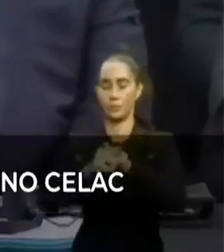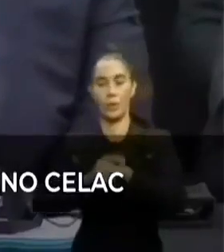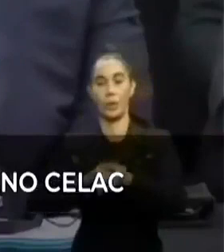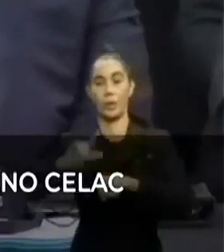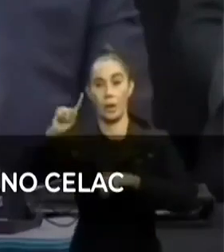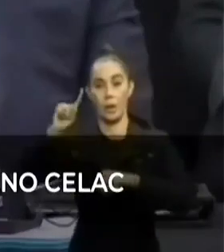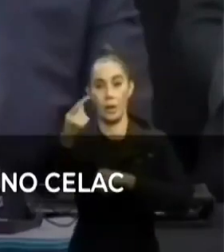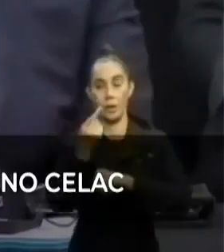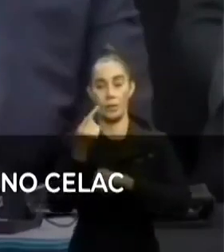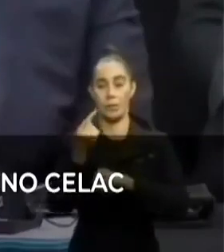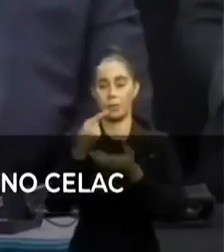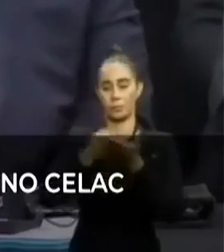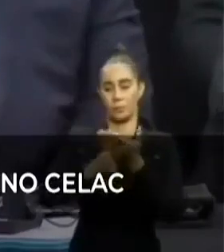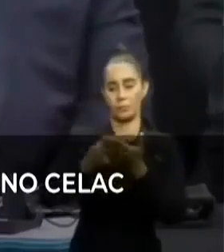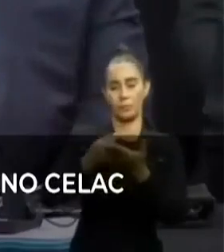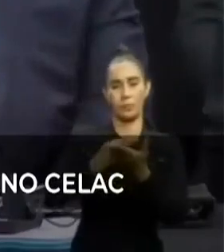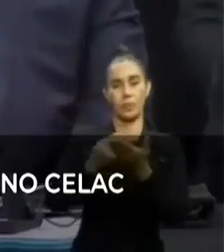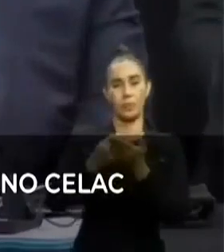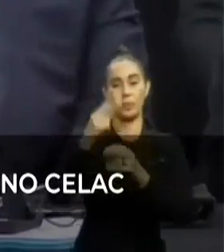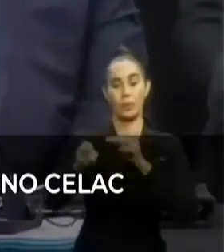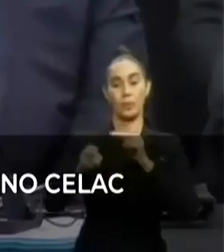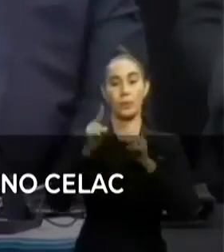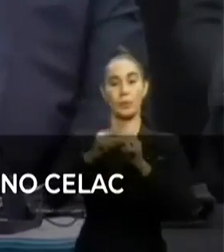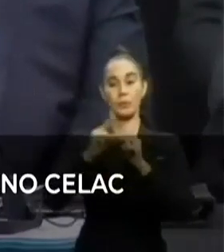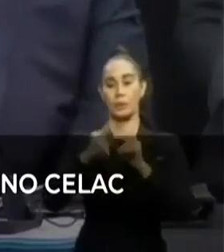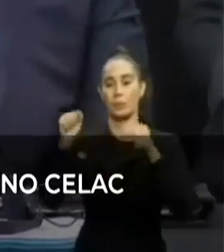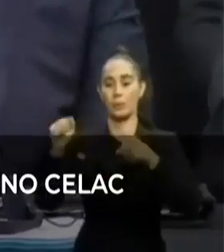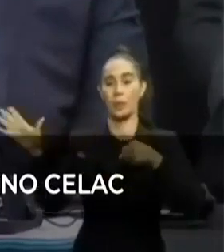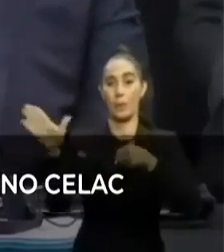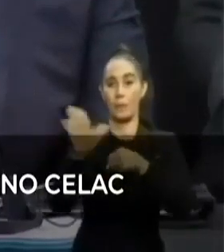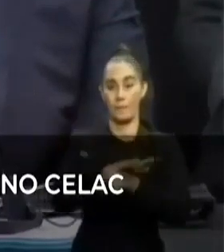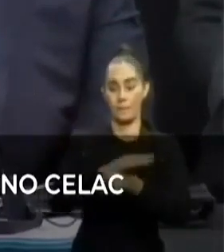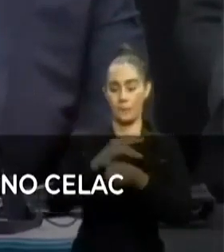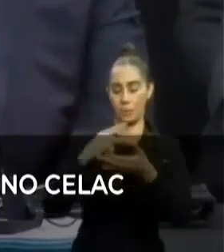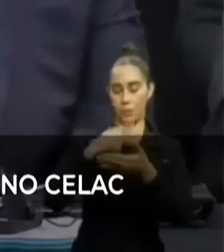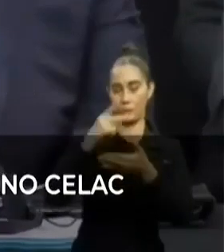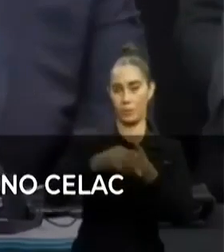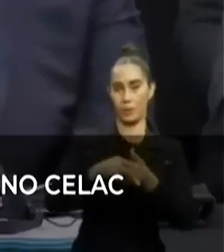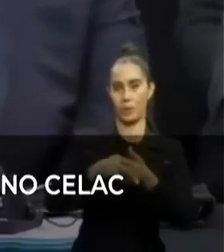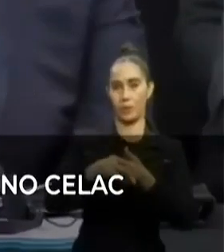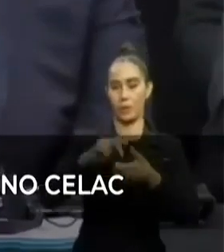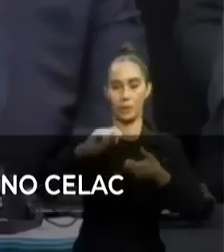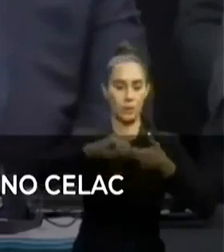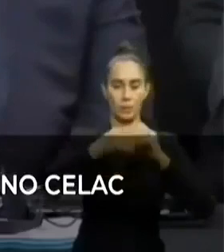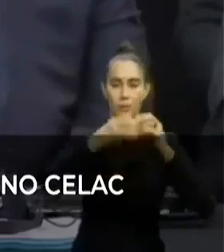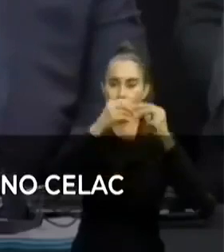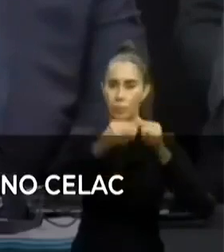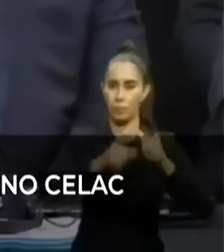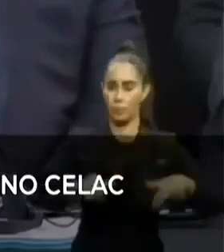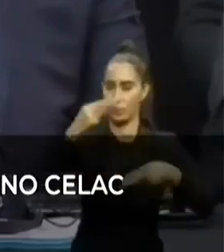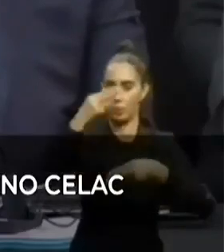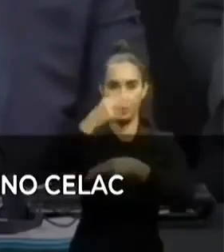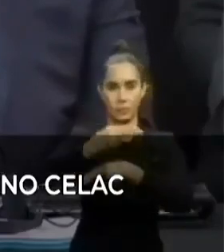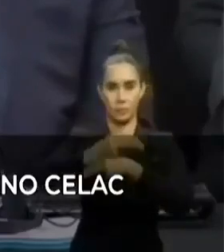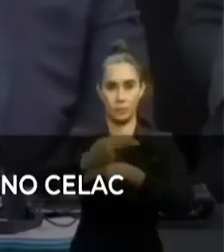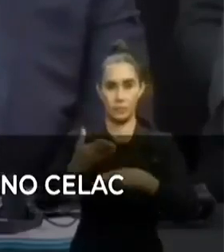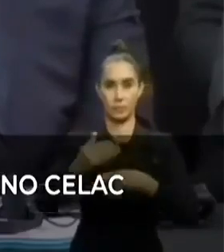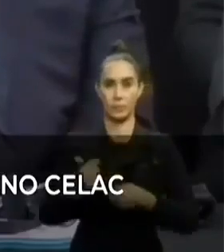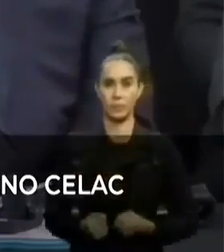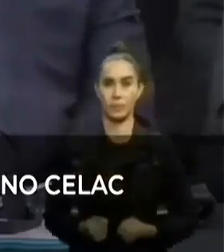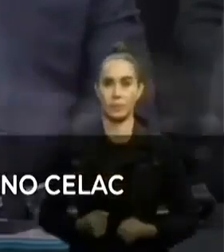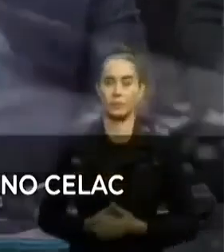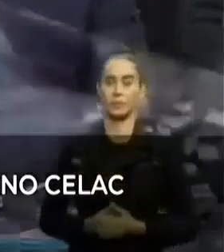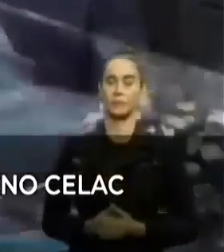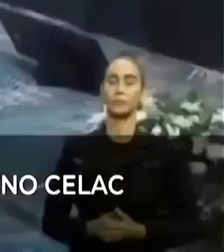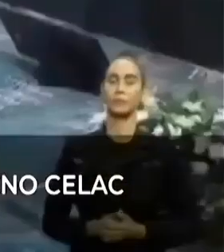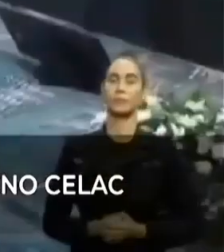paso hacia un diálogo nacional que permita completar una propuesta de salida auténticamente haitiana. De